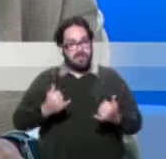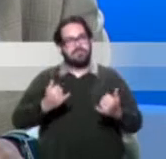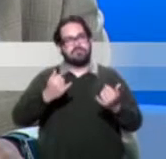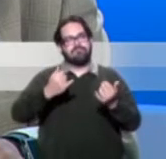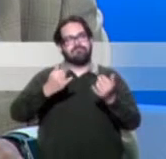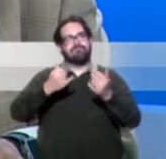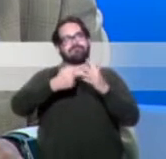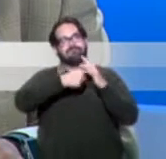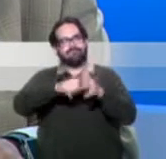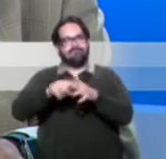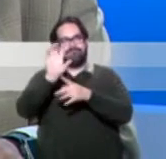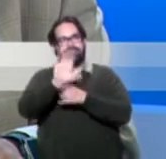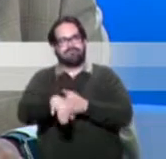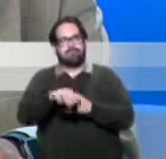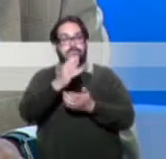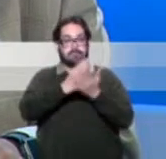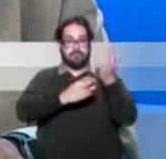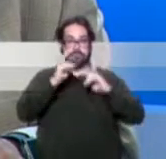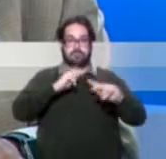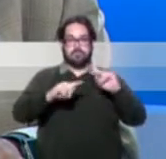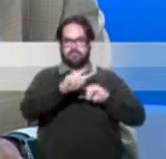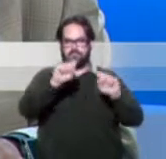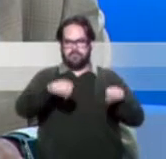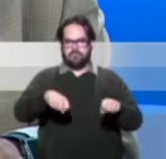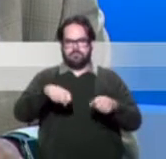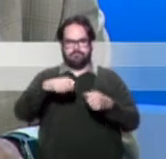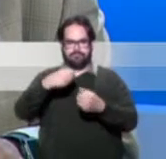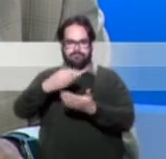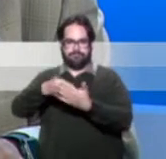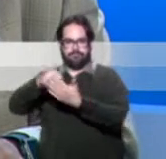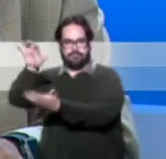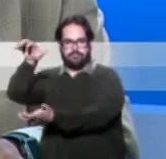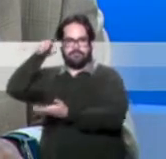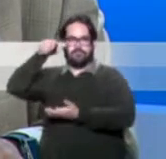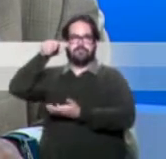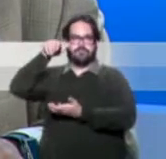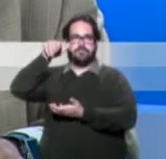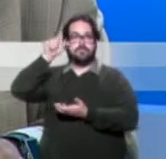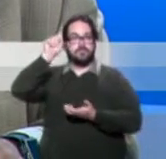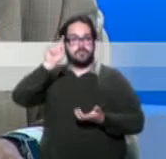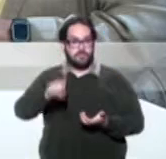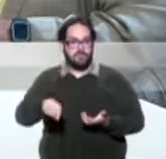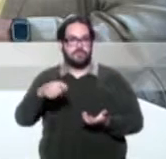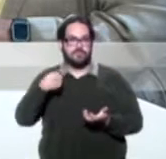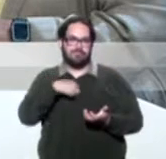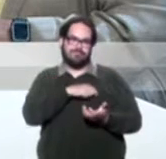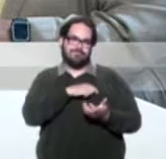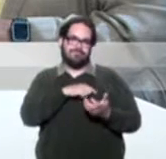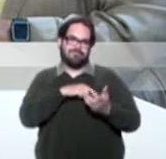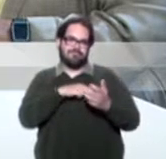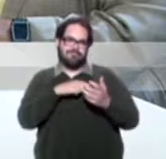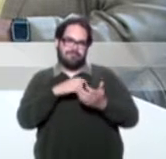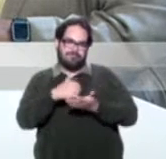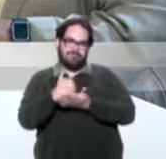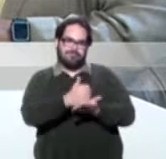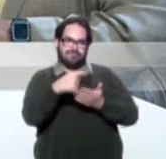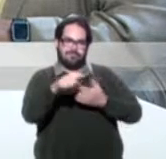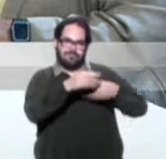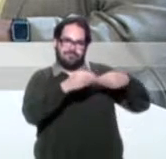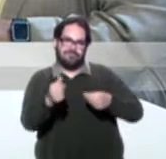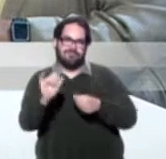que tiene créditos contributivos, que son dueños de ciertos tipos de inversiones, las demás personas vamos a tener que radicar de forma electrónica. Para los asesores y para los CPA,